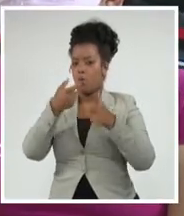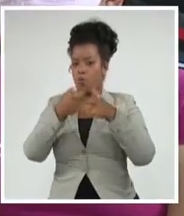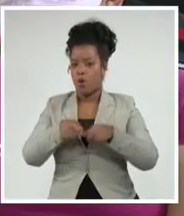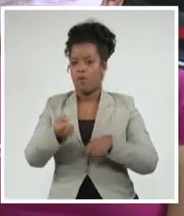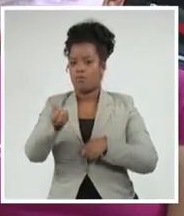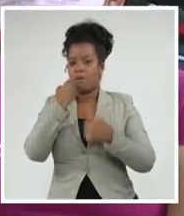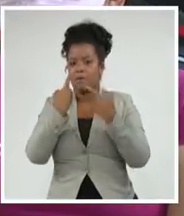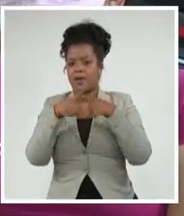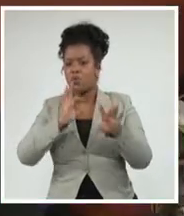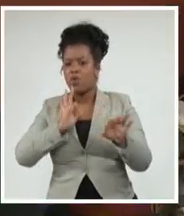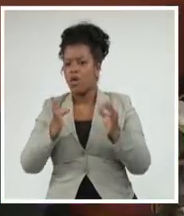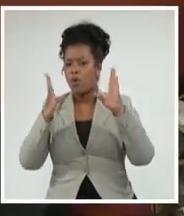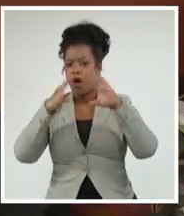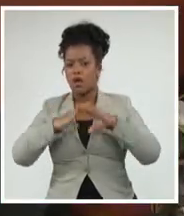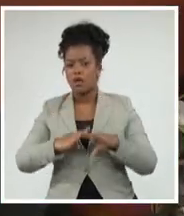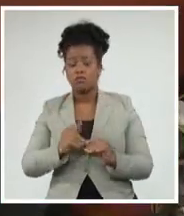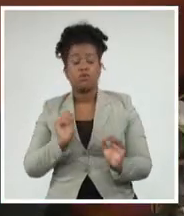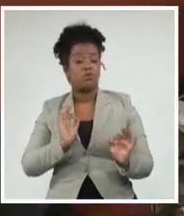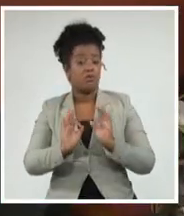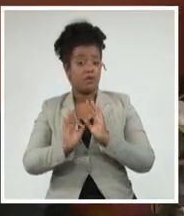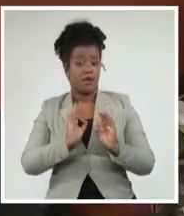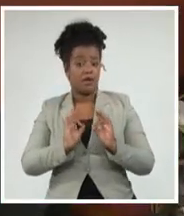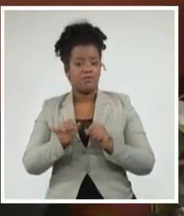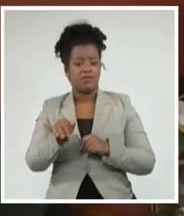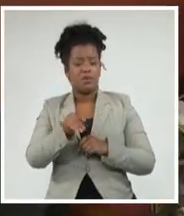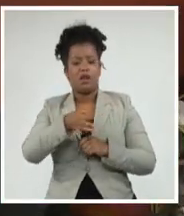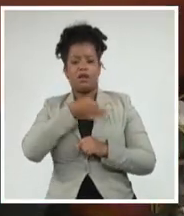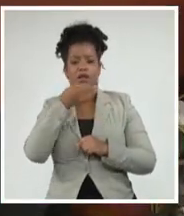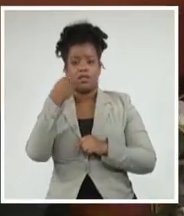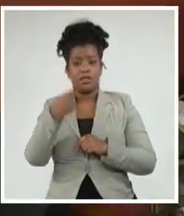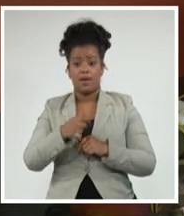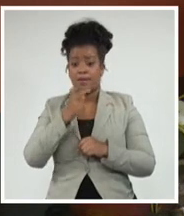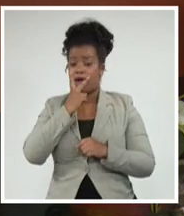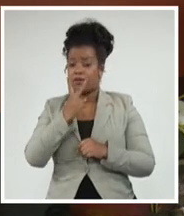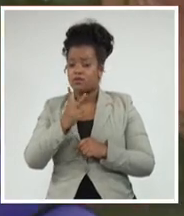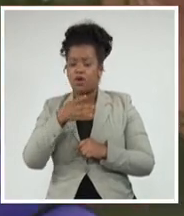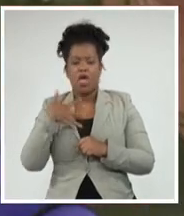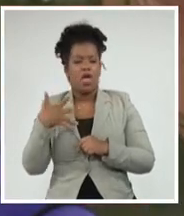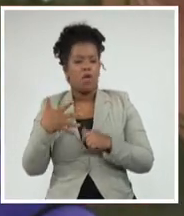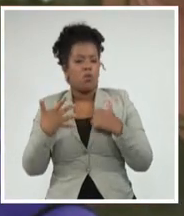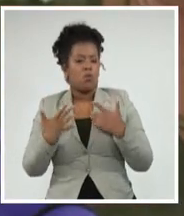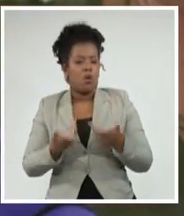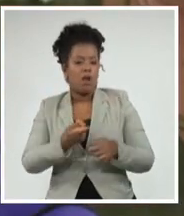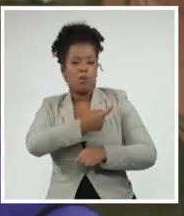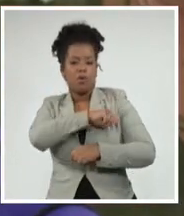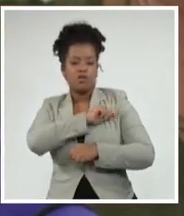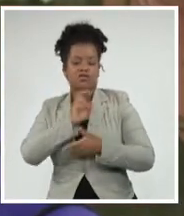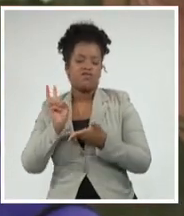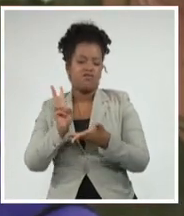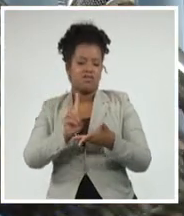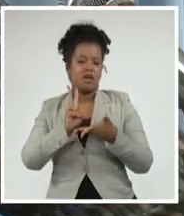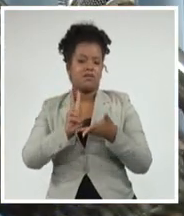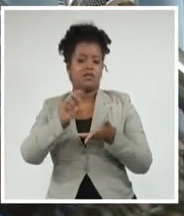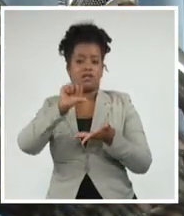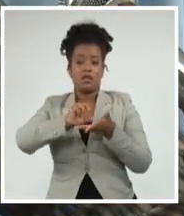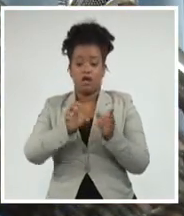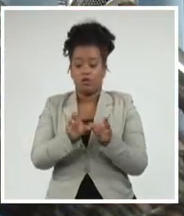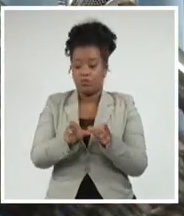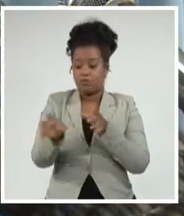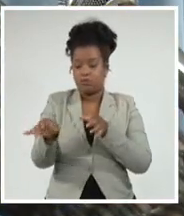Al mismo tiempo indicó que había que atender las quejas de la población, visitar diariamente los centros asistenciales y hacerle frente